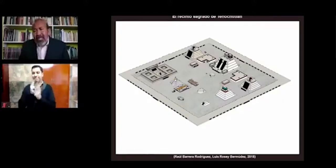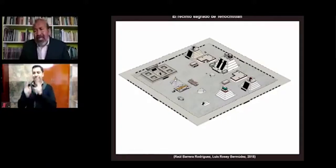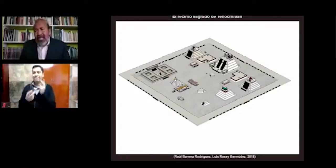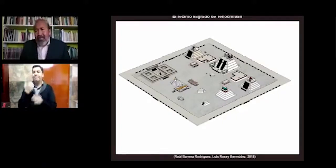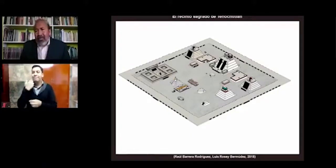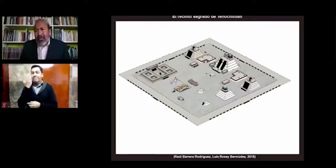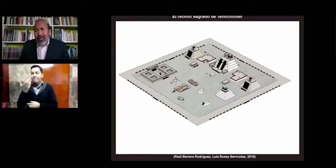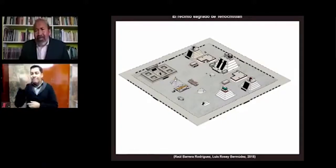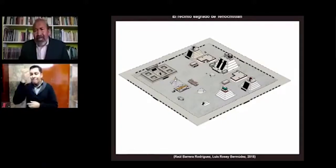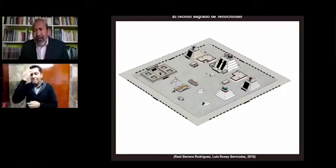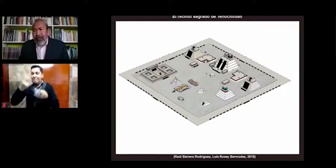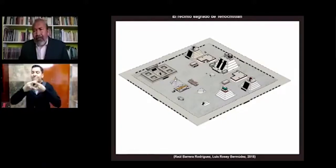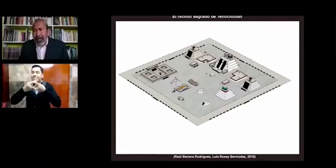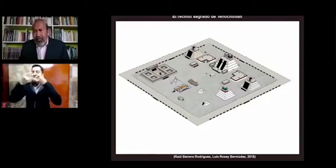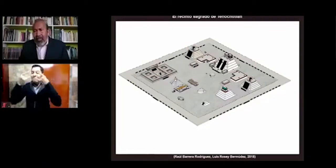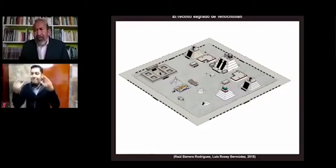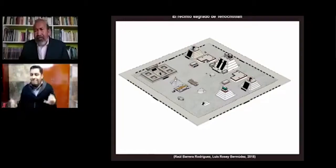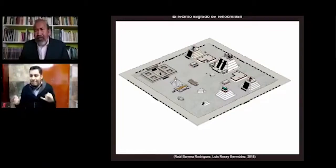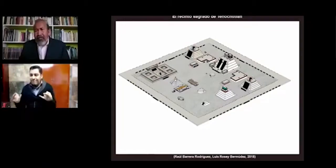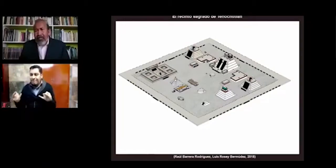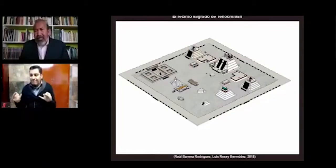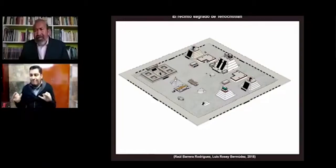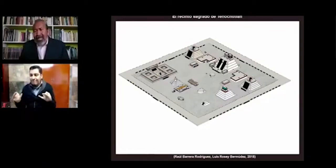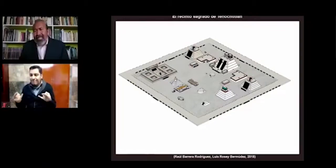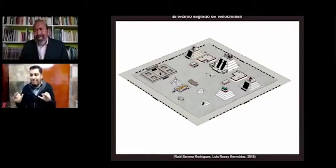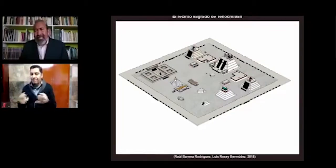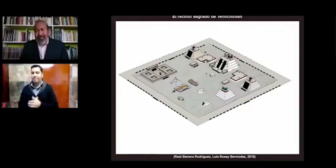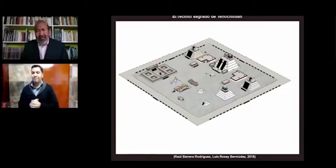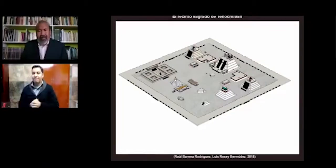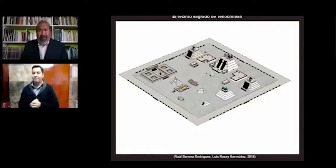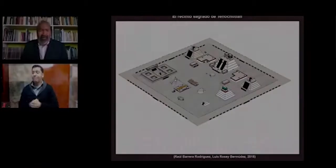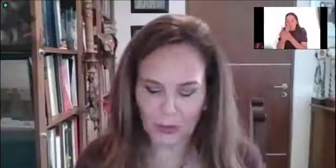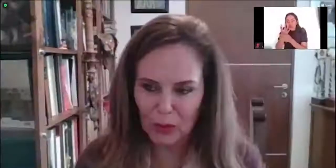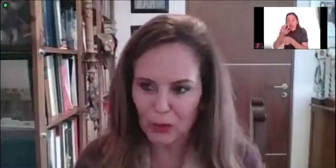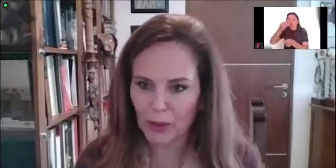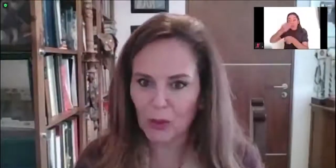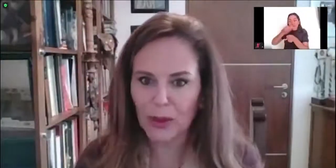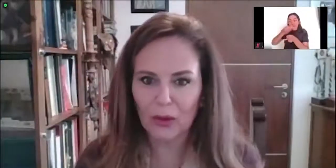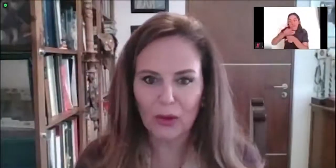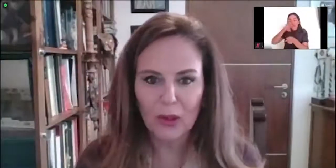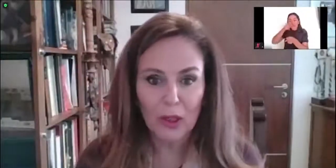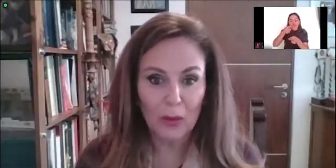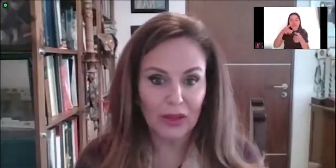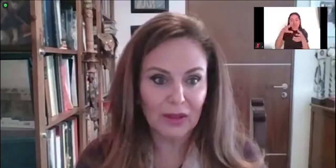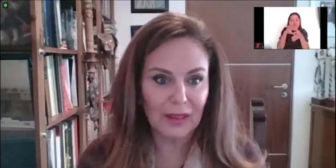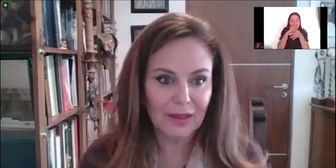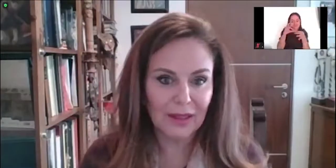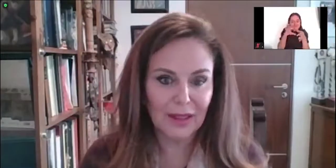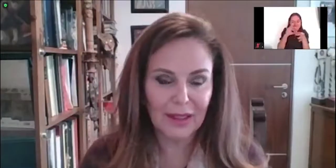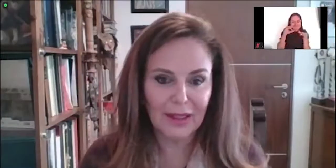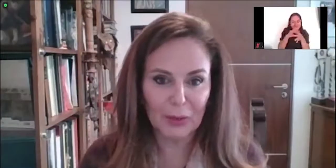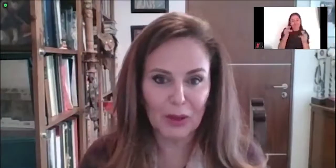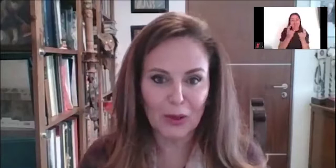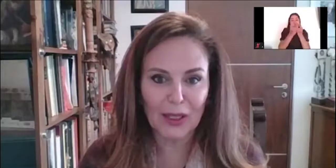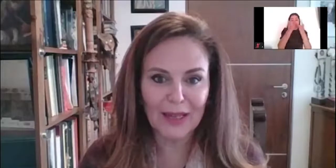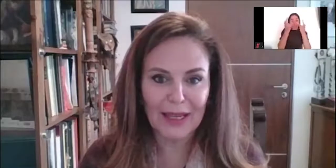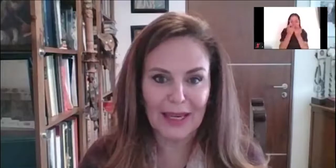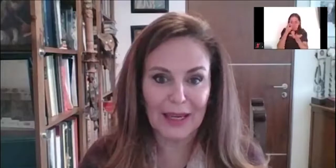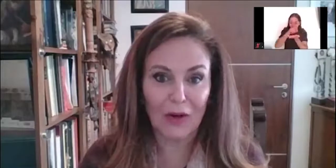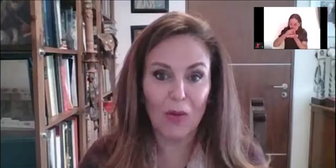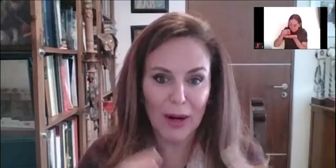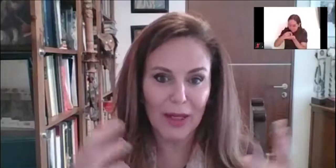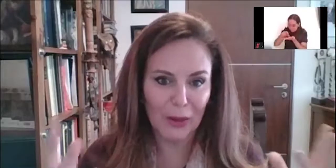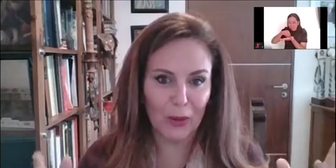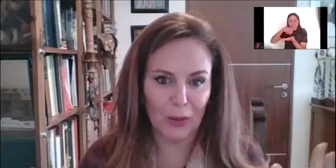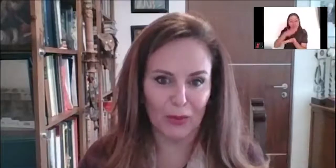no sé si hay alguna otra pregunta, por favor. Sí, fíjate que tu recuento, pues, es impresionante